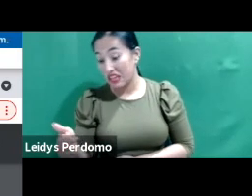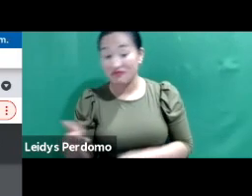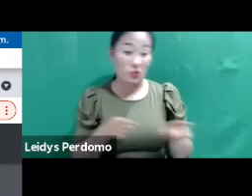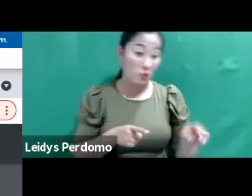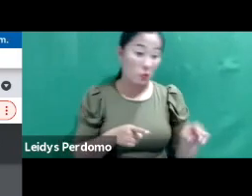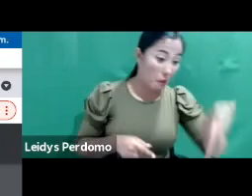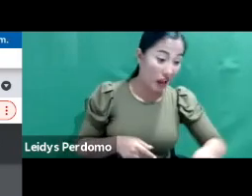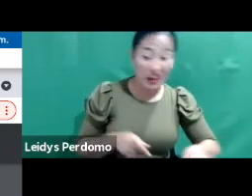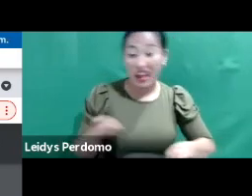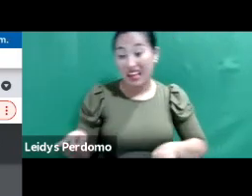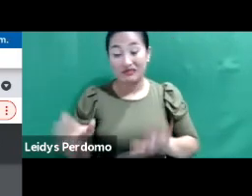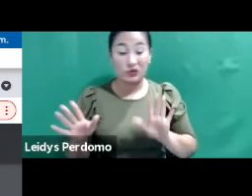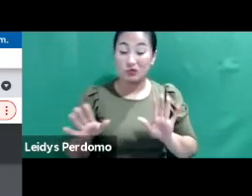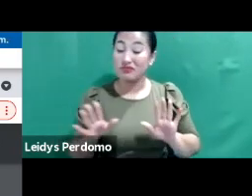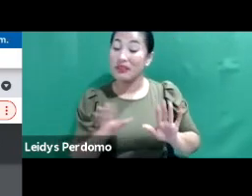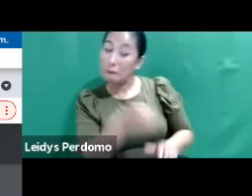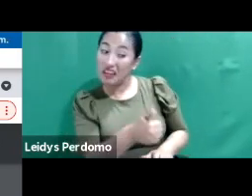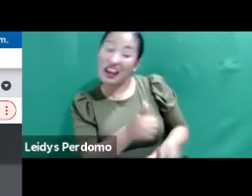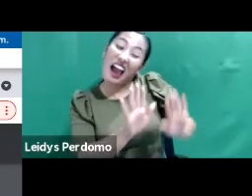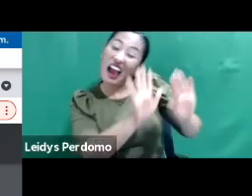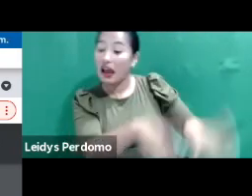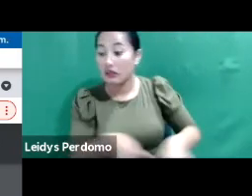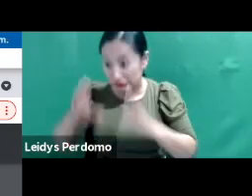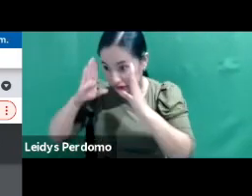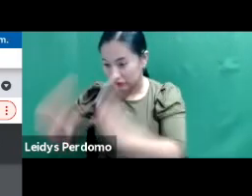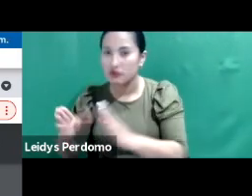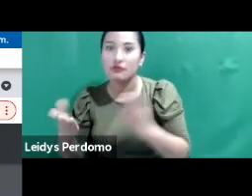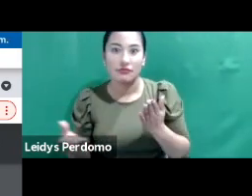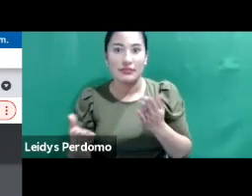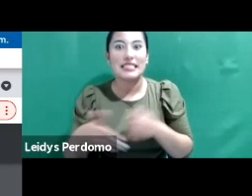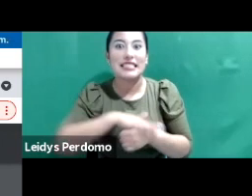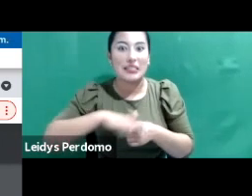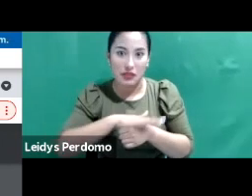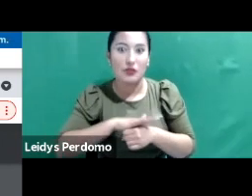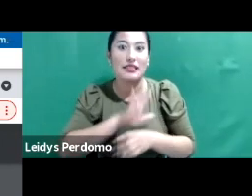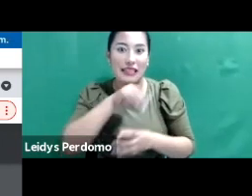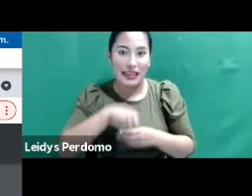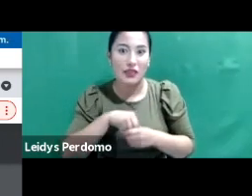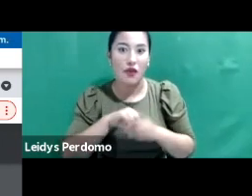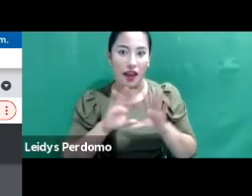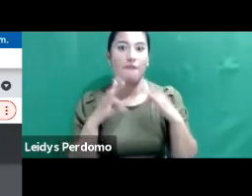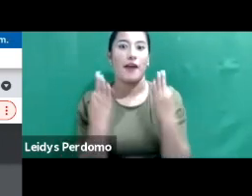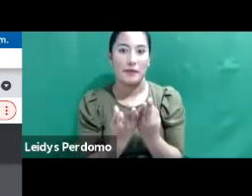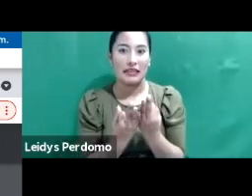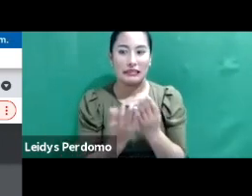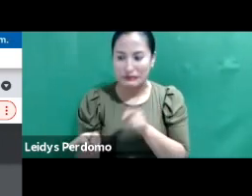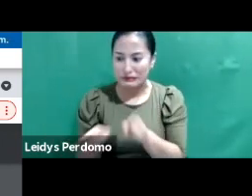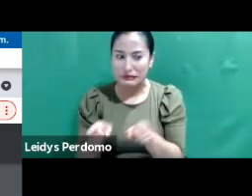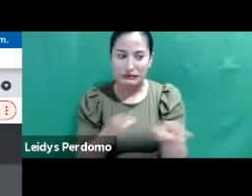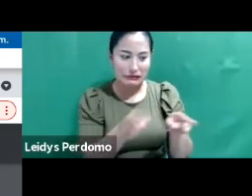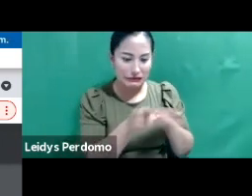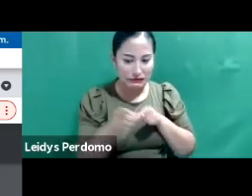ti no hay atención. O sea, hay dinámicas familiares que precisamente lleva a todo esto. Entonces, por eso es tan importante